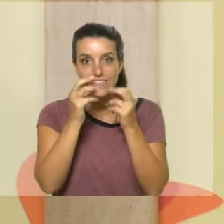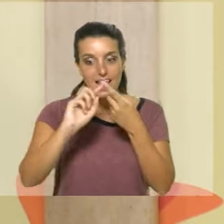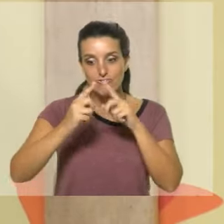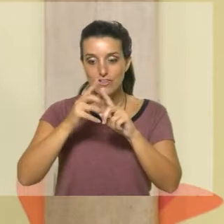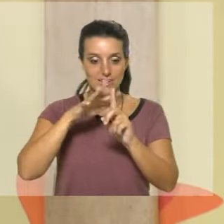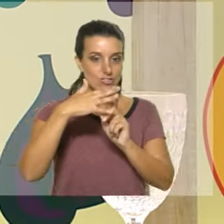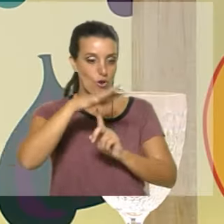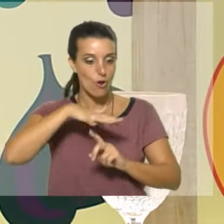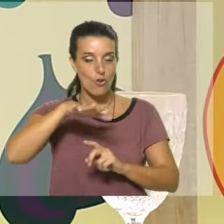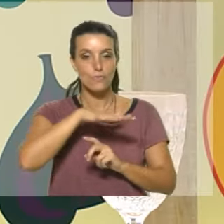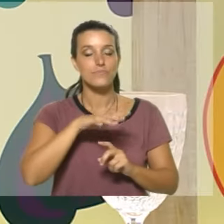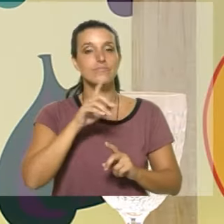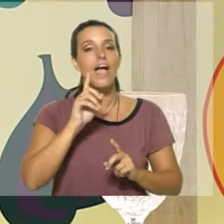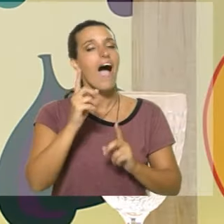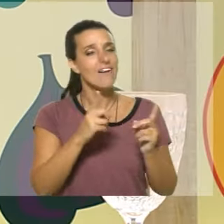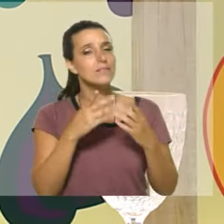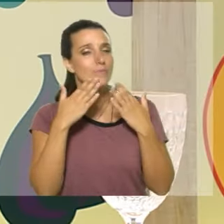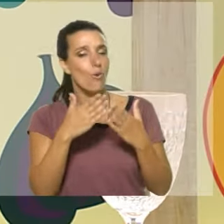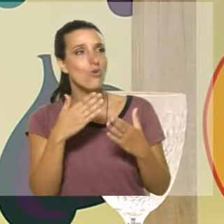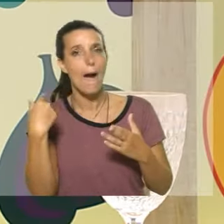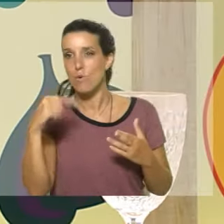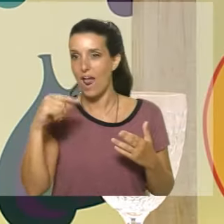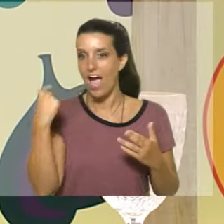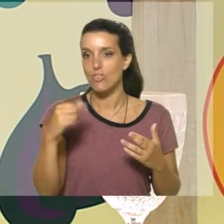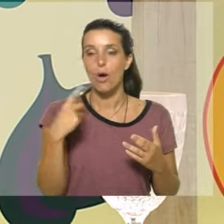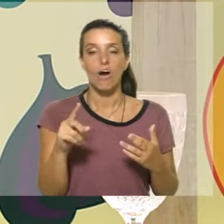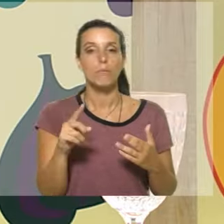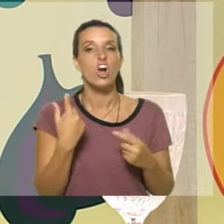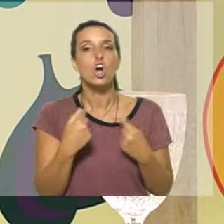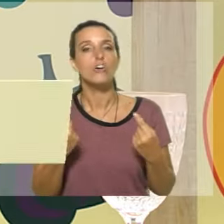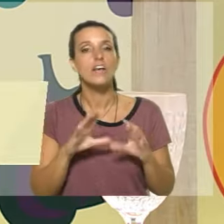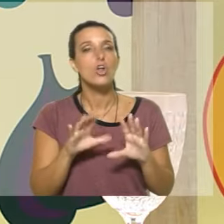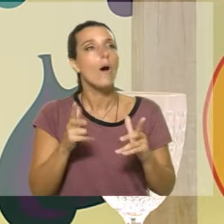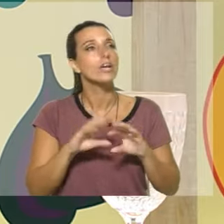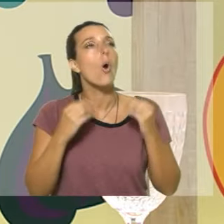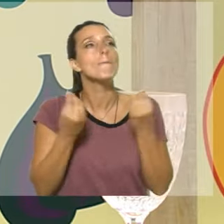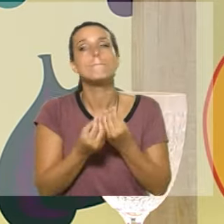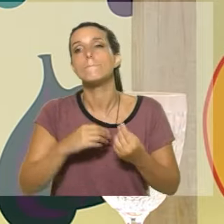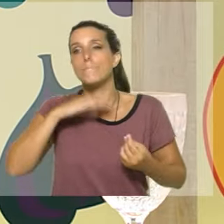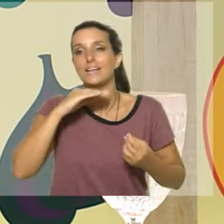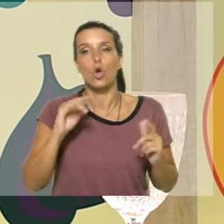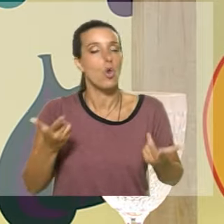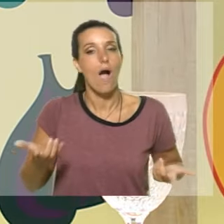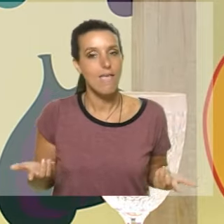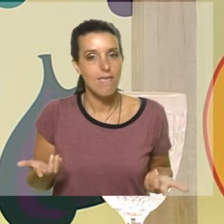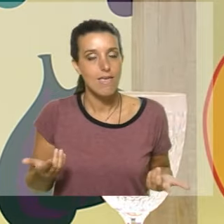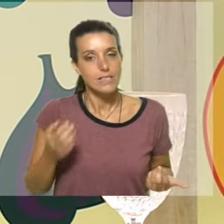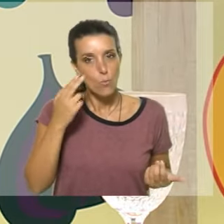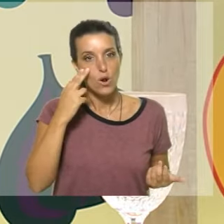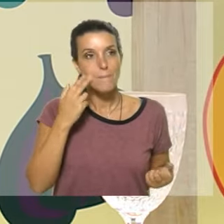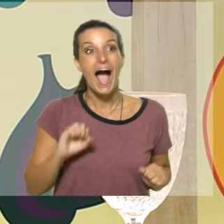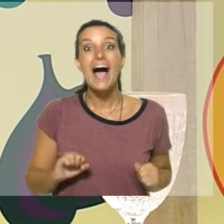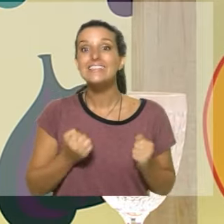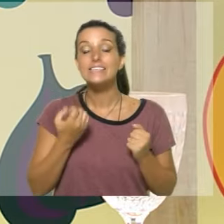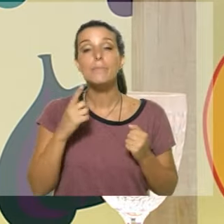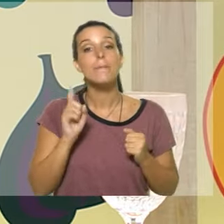rodean uno puede estar apurado pero Generalmente cuando uno está apurado ha las cosas a medias también para mí una de las grandes problemas no solo es la ansiedad sino